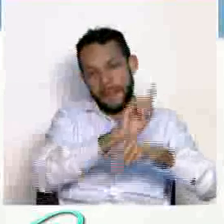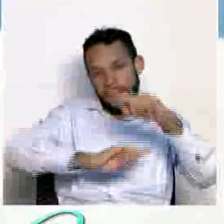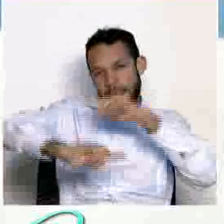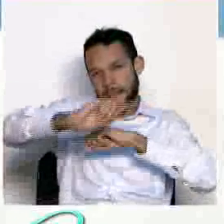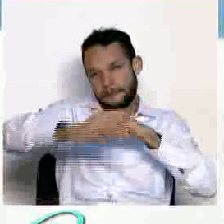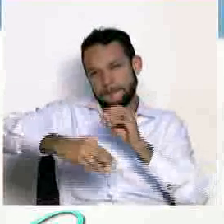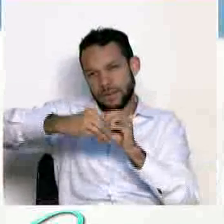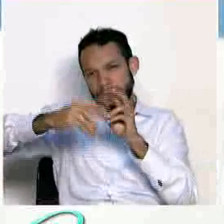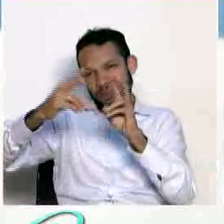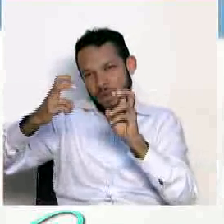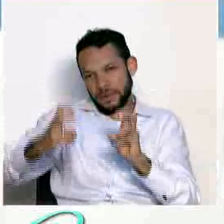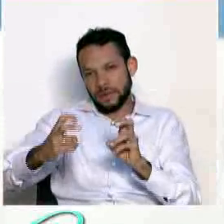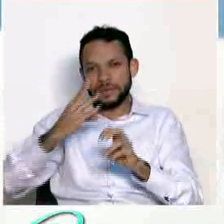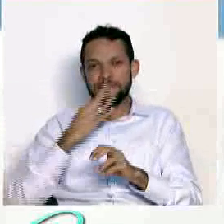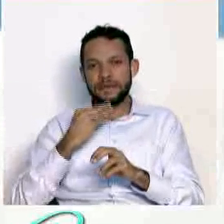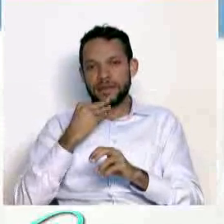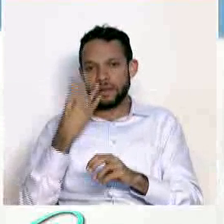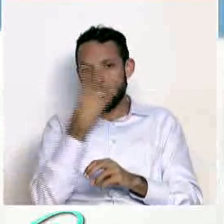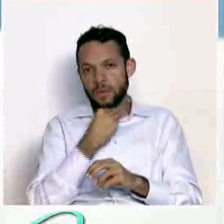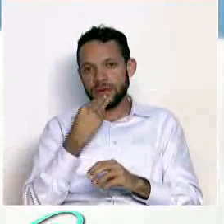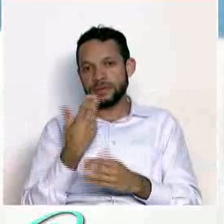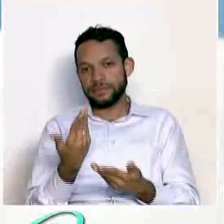poder hablar de esta experiencia.